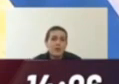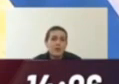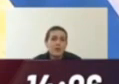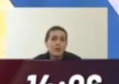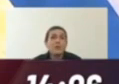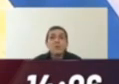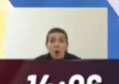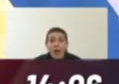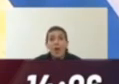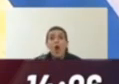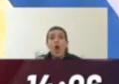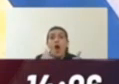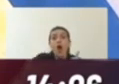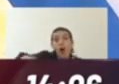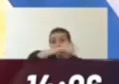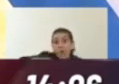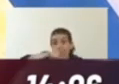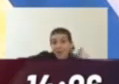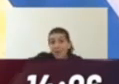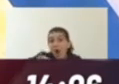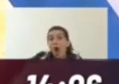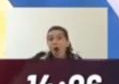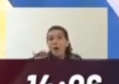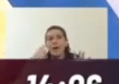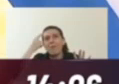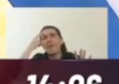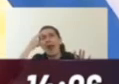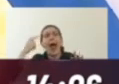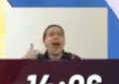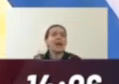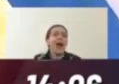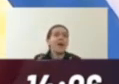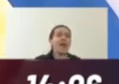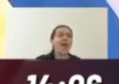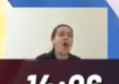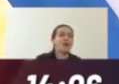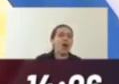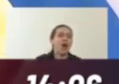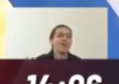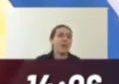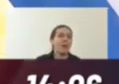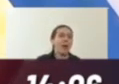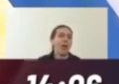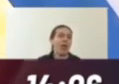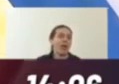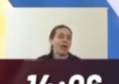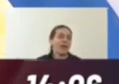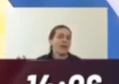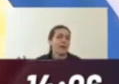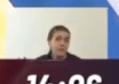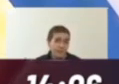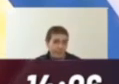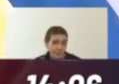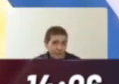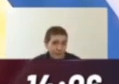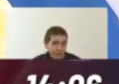Porque además los jóvenes piensan que son inmunes a esta enfermedad. Y es verdad.